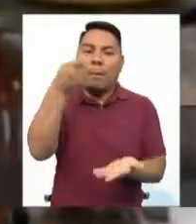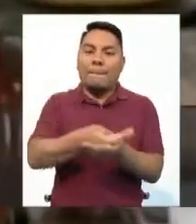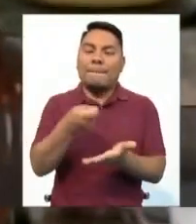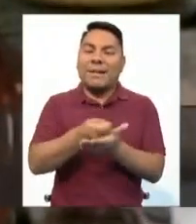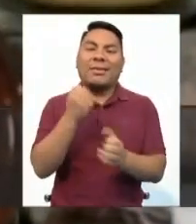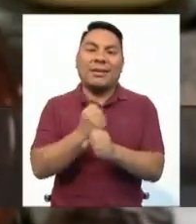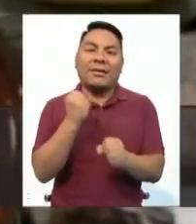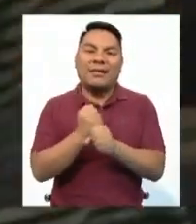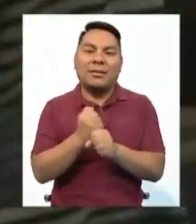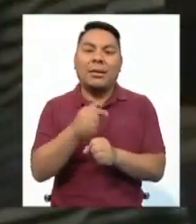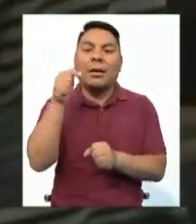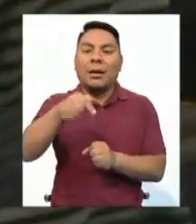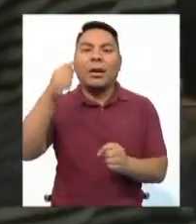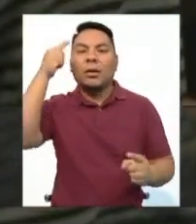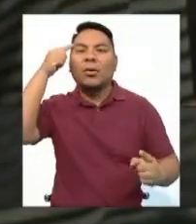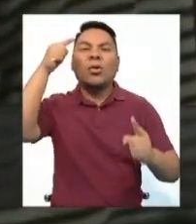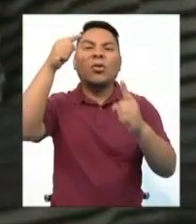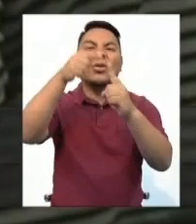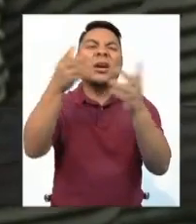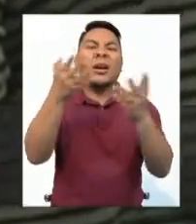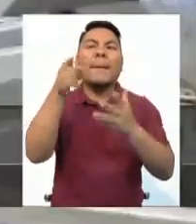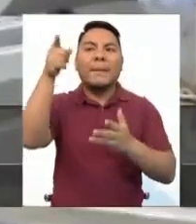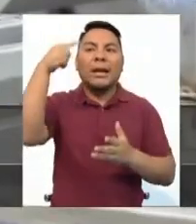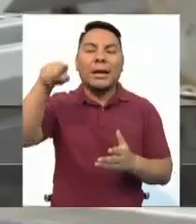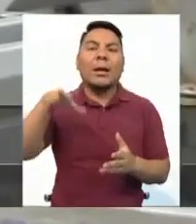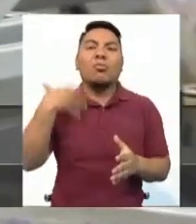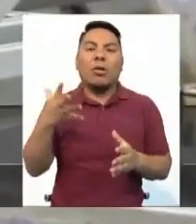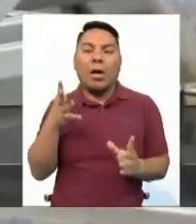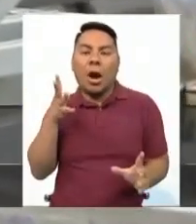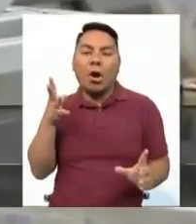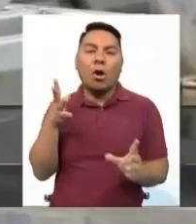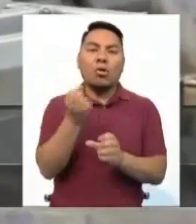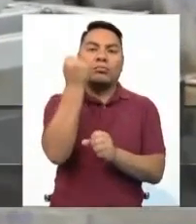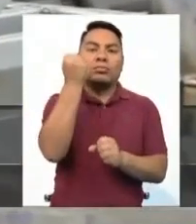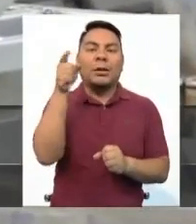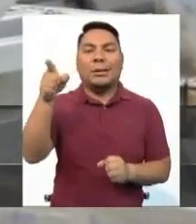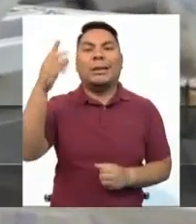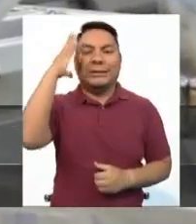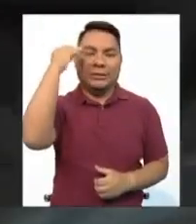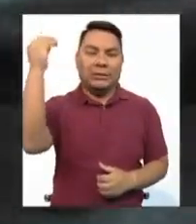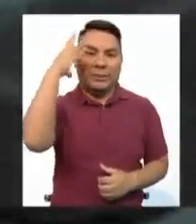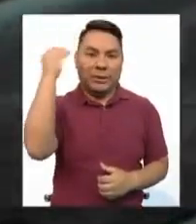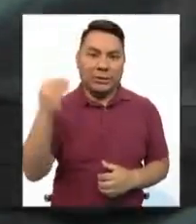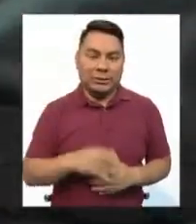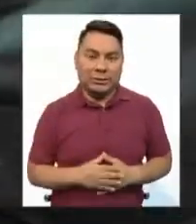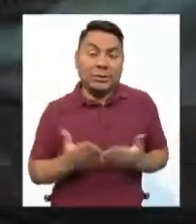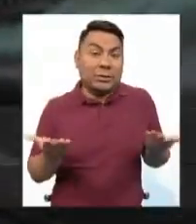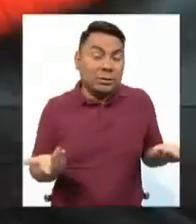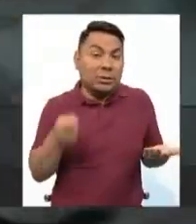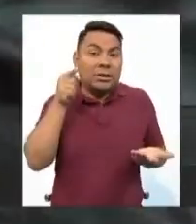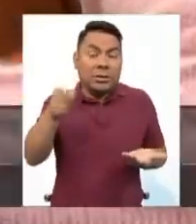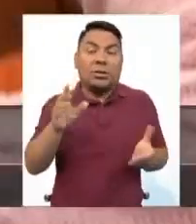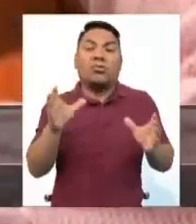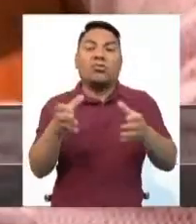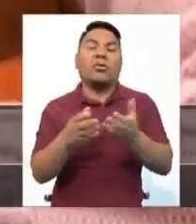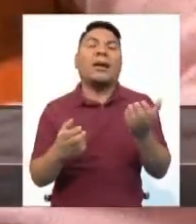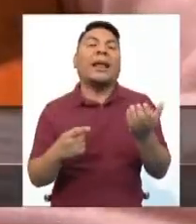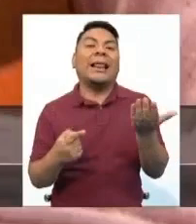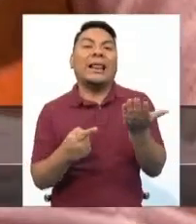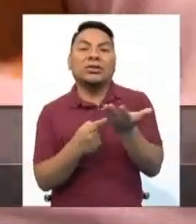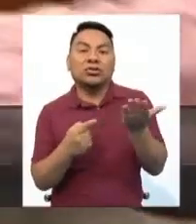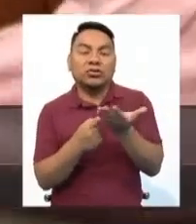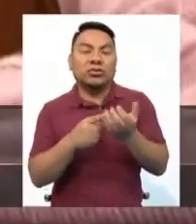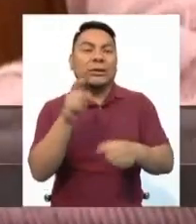pero con el objetivo de que consigan experiencia. La iniciativa está dirigida a los alumnos de los Centros de Educación Técnico